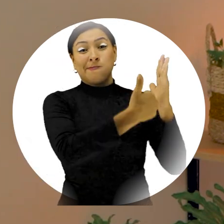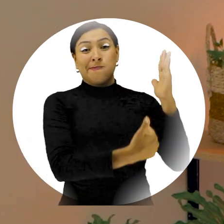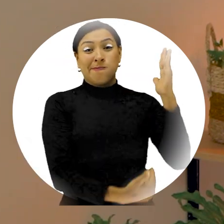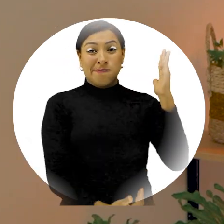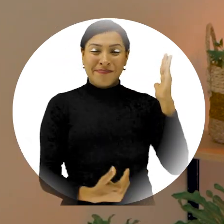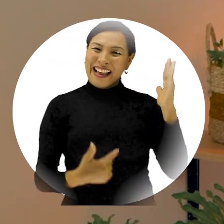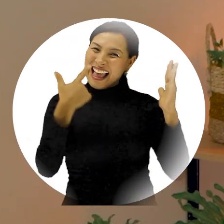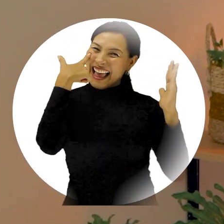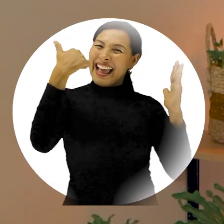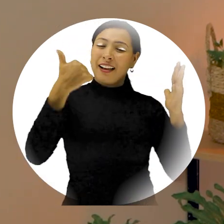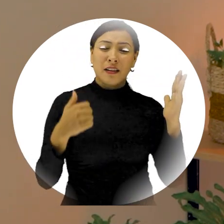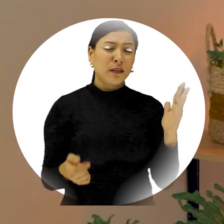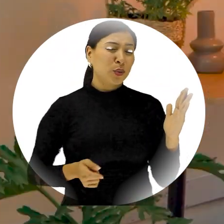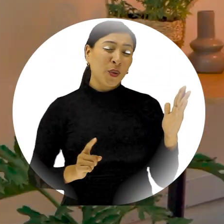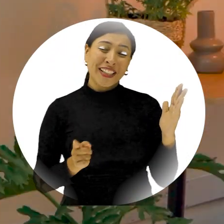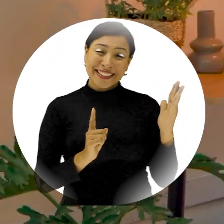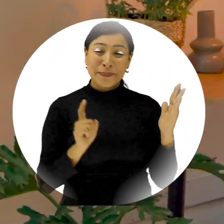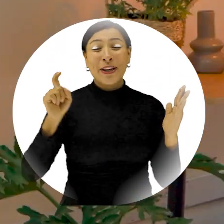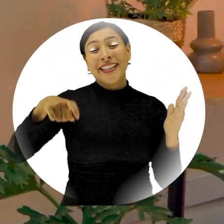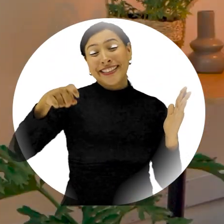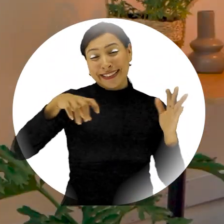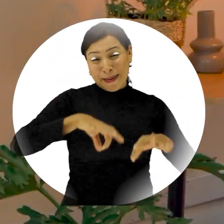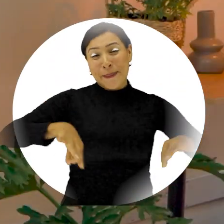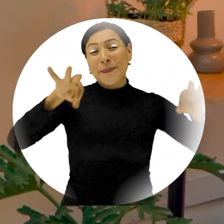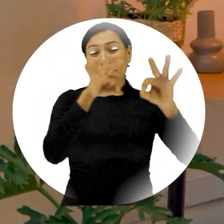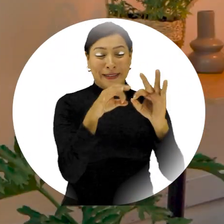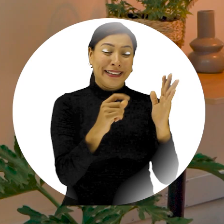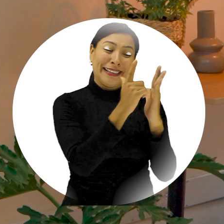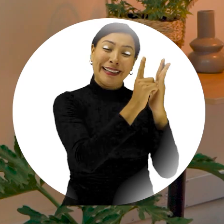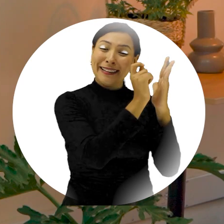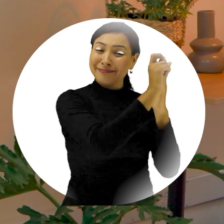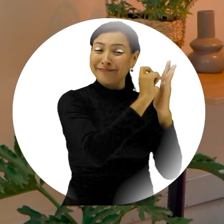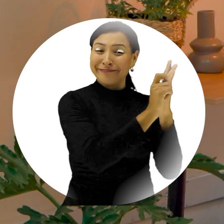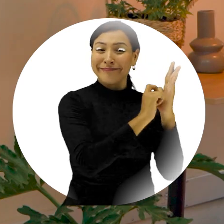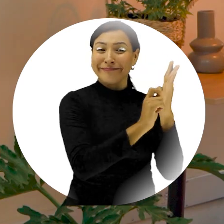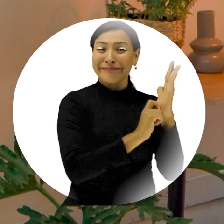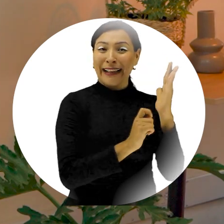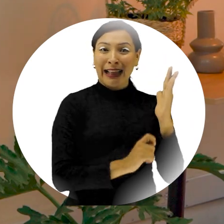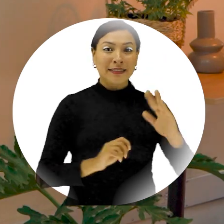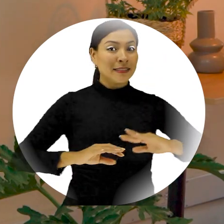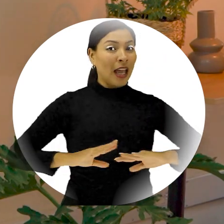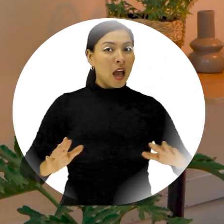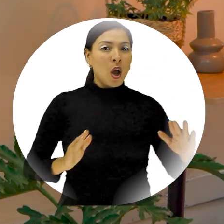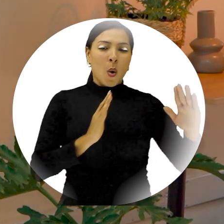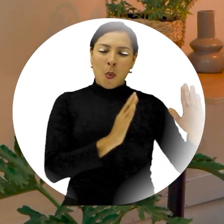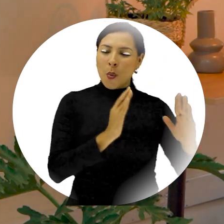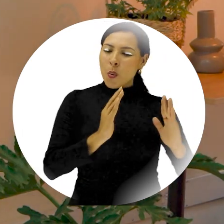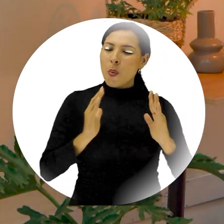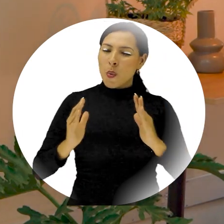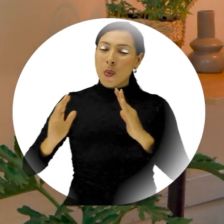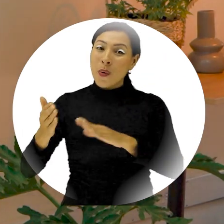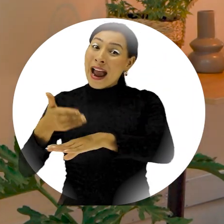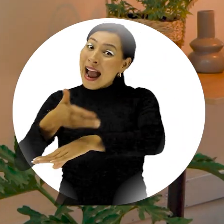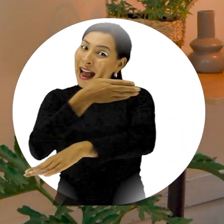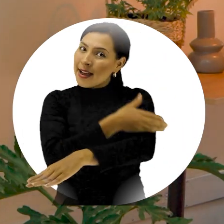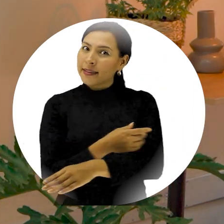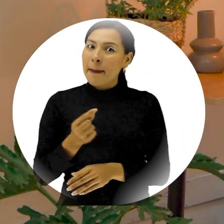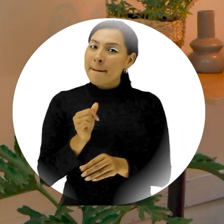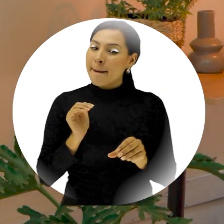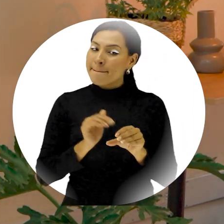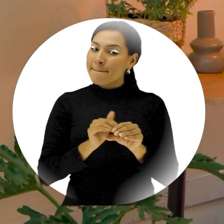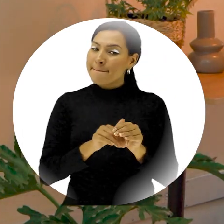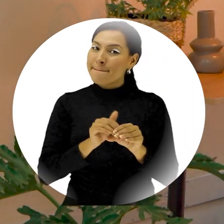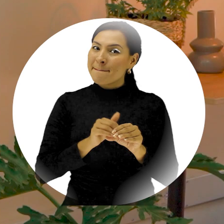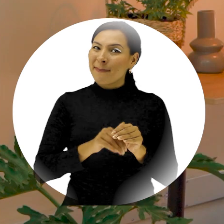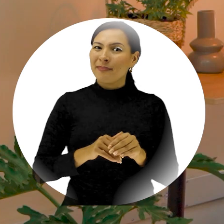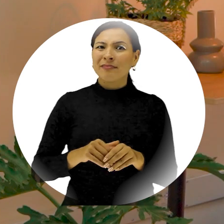los números o su inmueble soñado, les presento una hermosa lista que no es nada chévere, pero que es muy necesaria para que todo esté en orden y